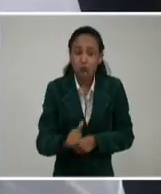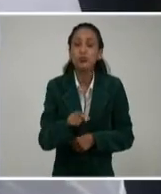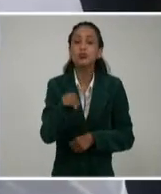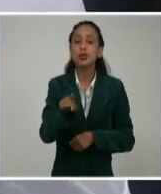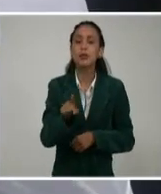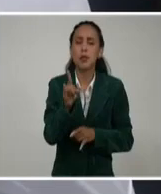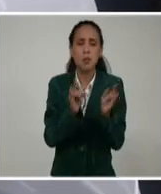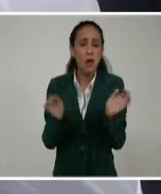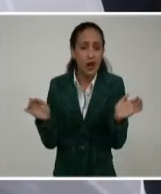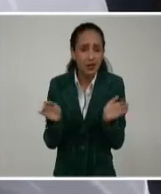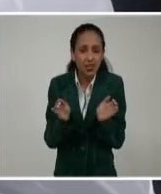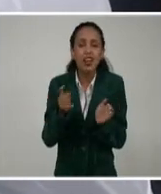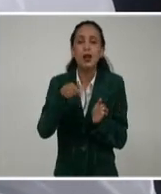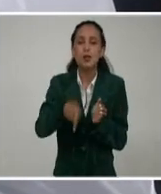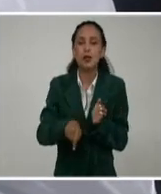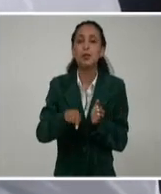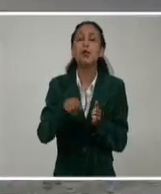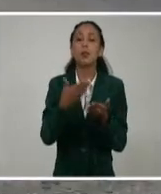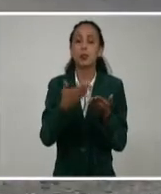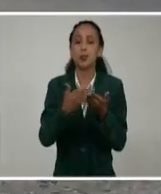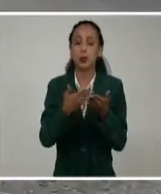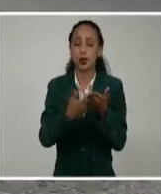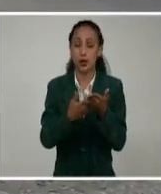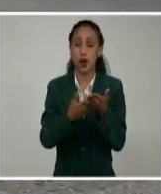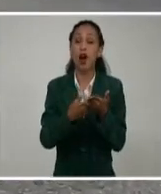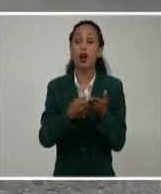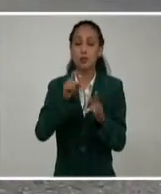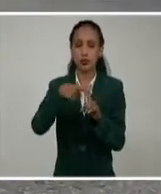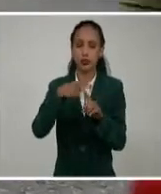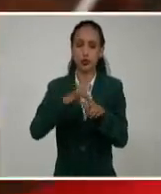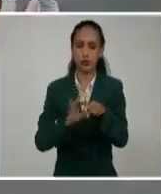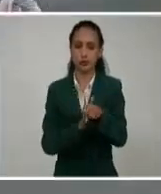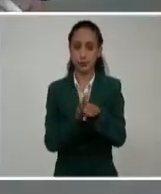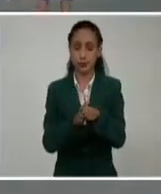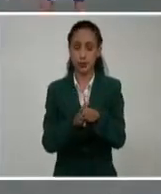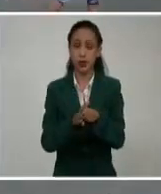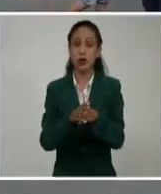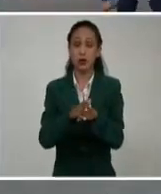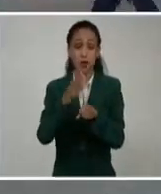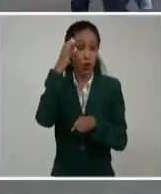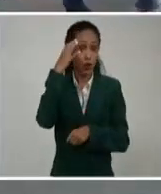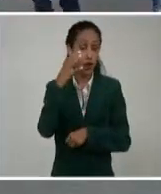autoridades sanitarias llamaron a la población a extremar las medidas y tener percepción de riesgo.